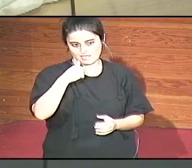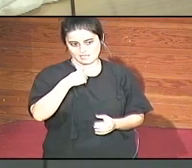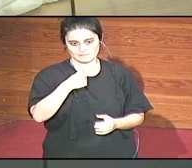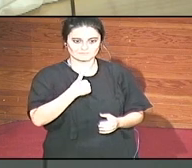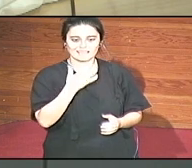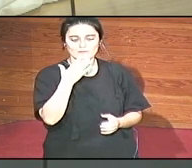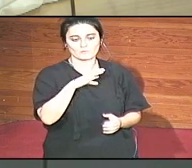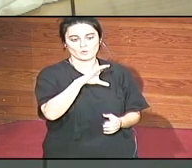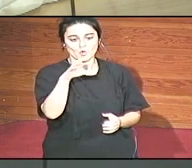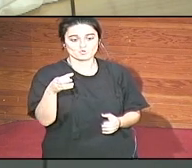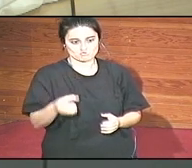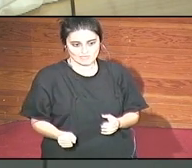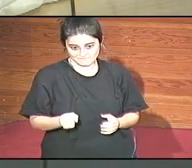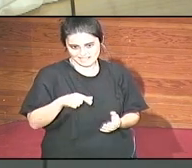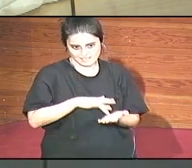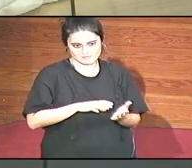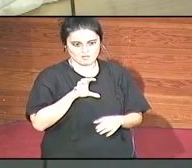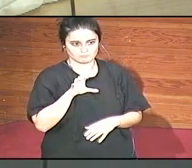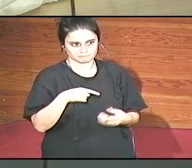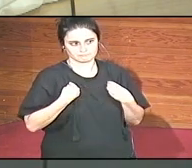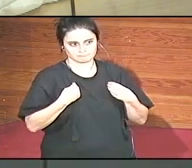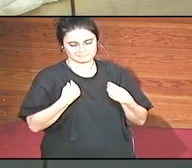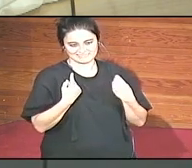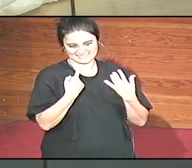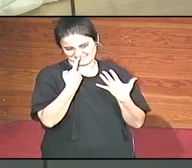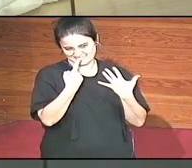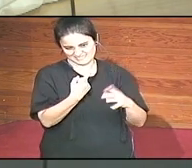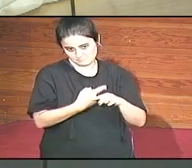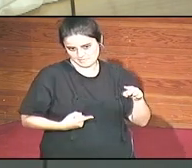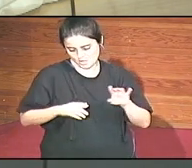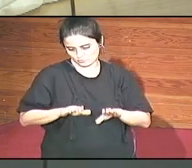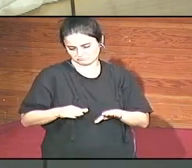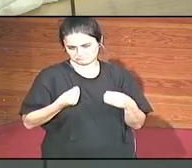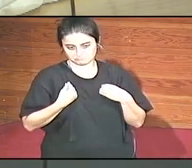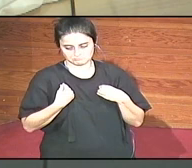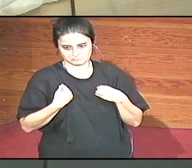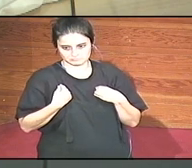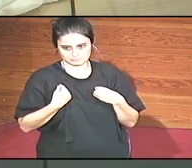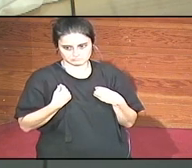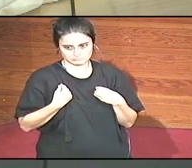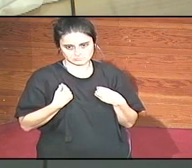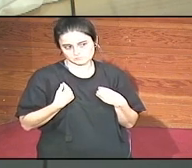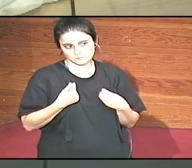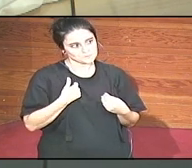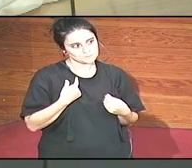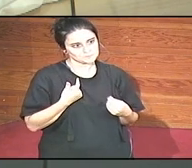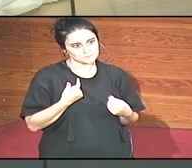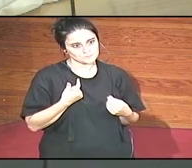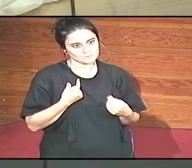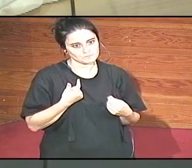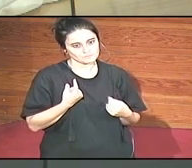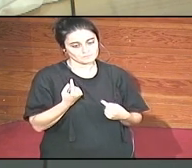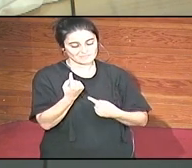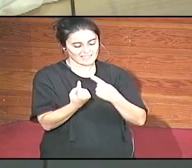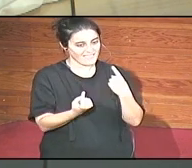sudáfrica y era chocante la la sre virtud que mostraban